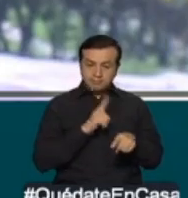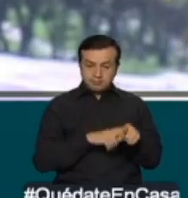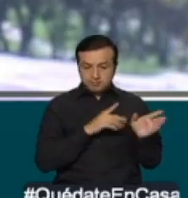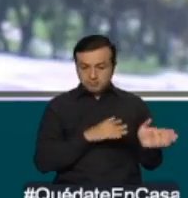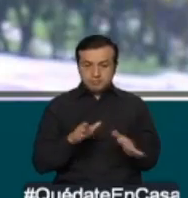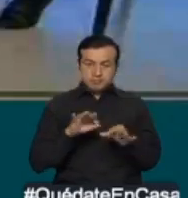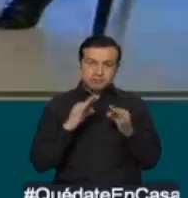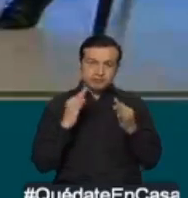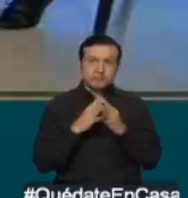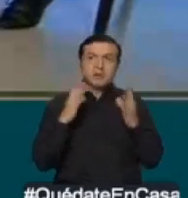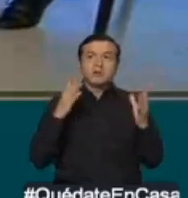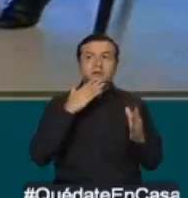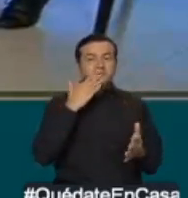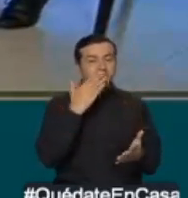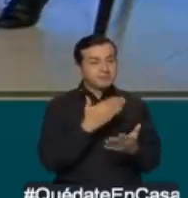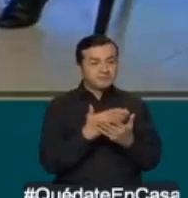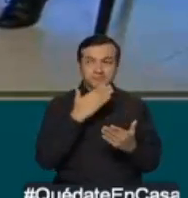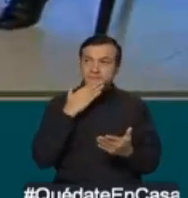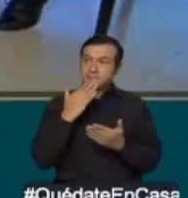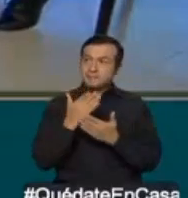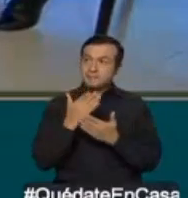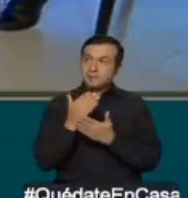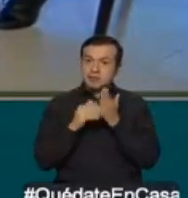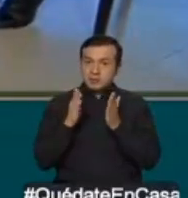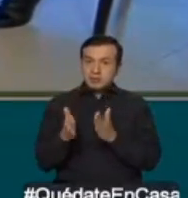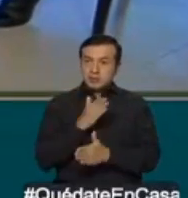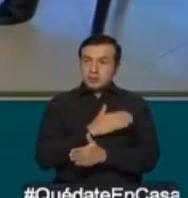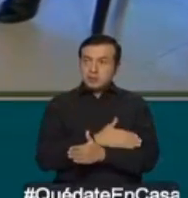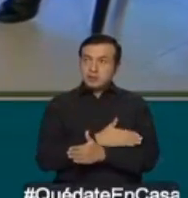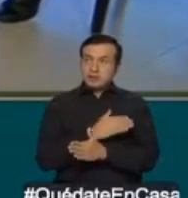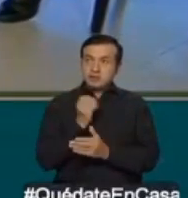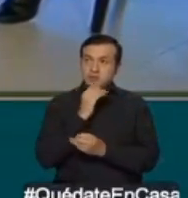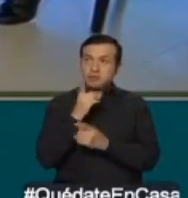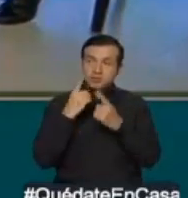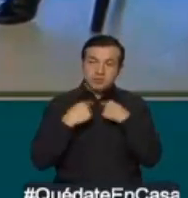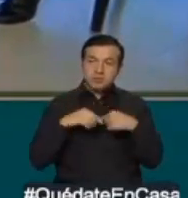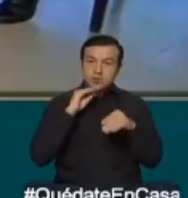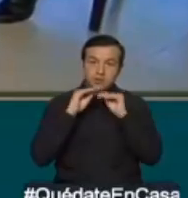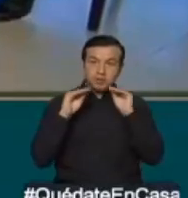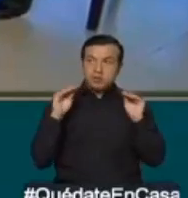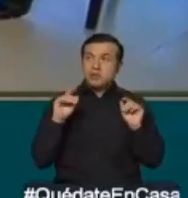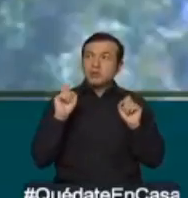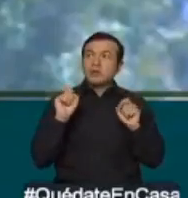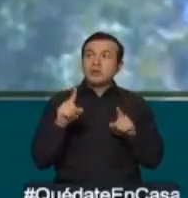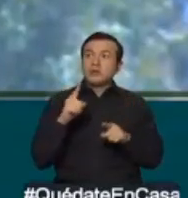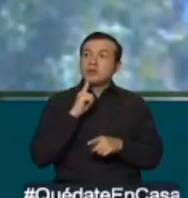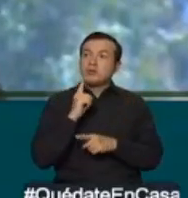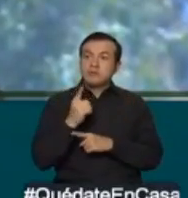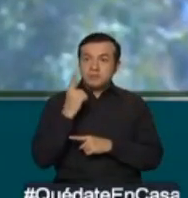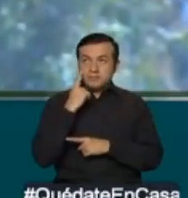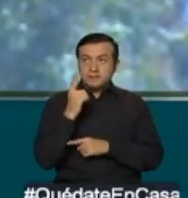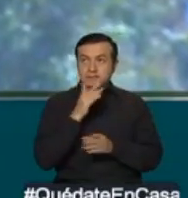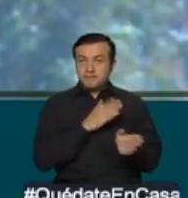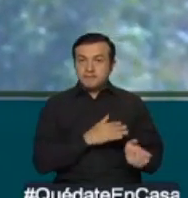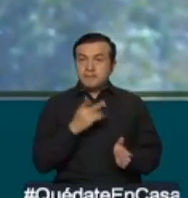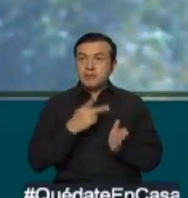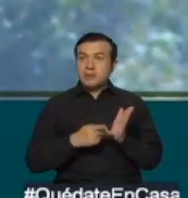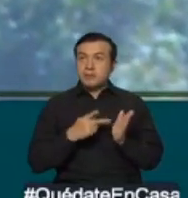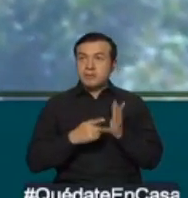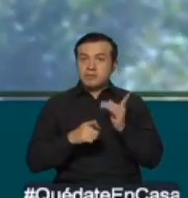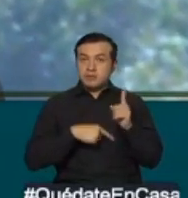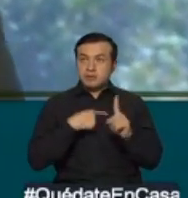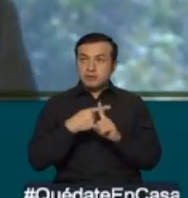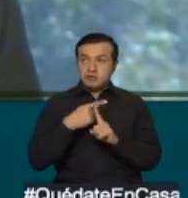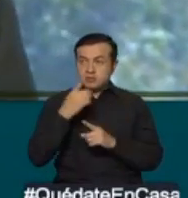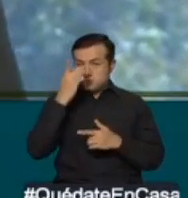estar con la familia muchas gracias ministro ministra antes de que nos comparta su mensaje final quisiéramos saber qué es lo que pasa con el comportamiento